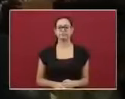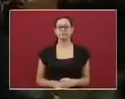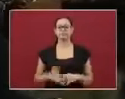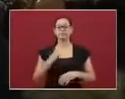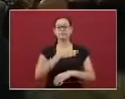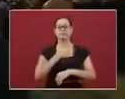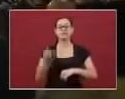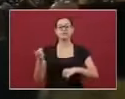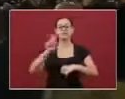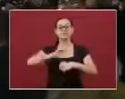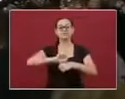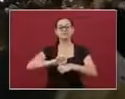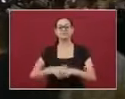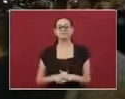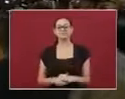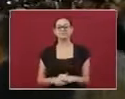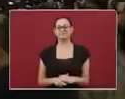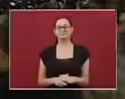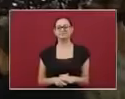buenos días